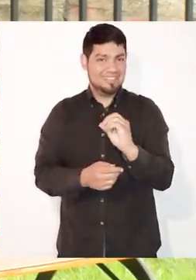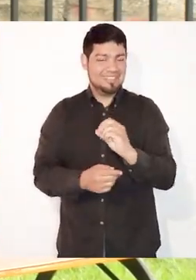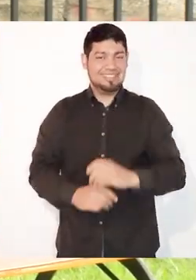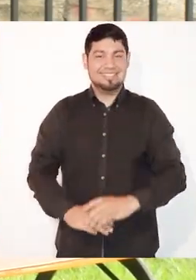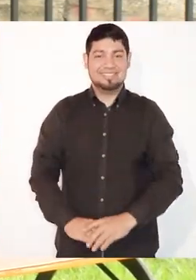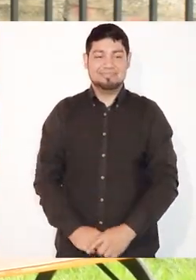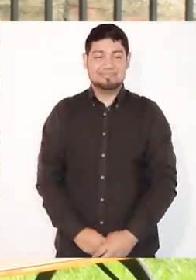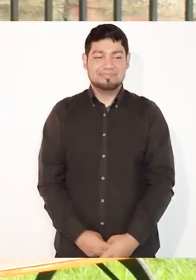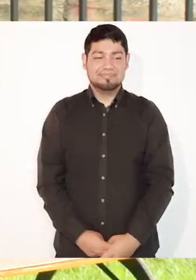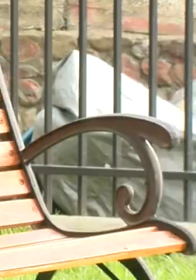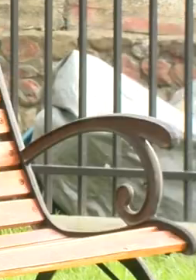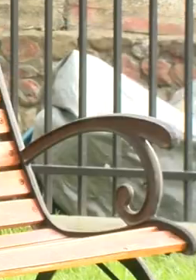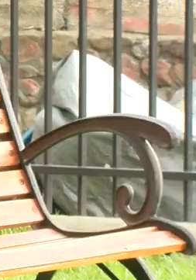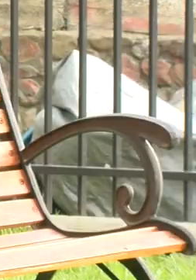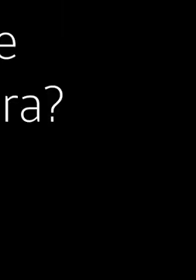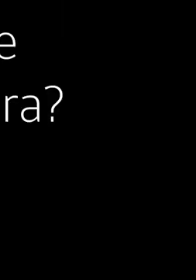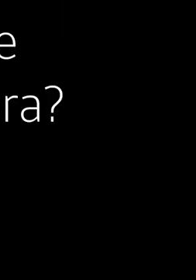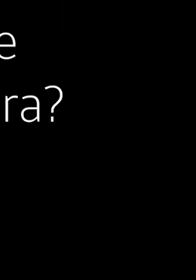del año pasado,